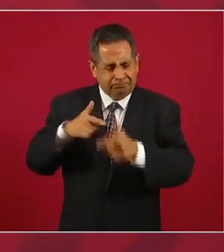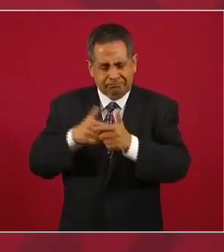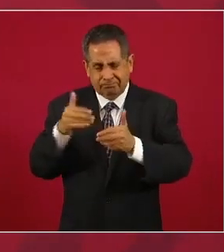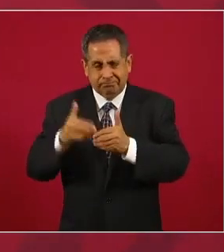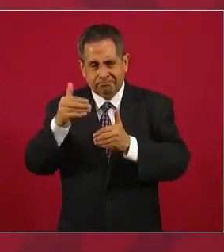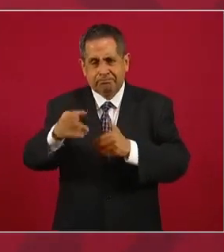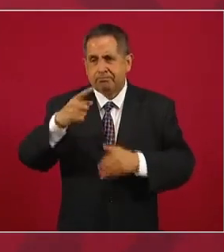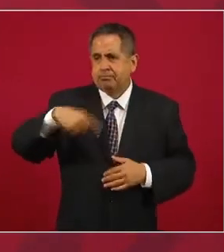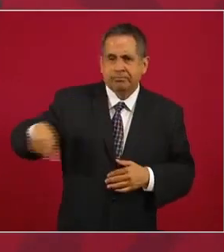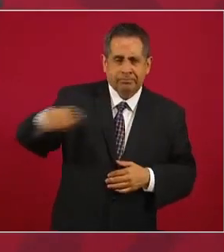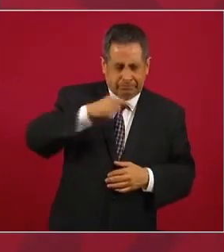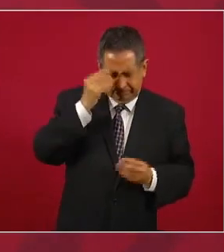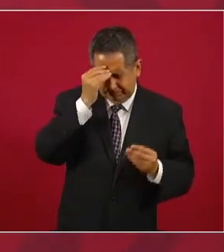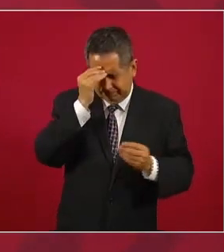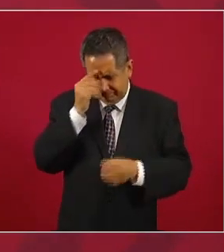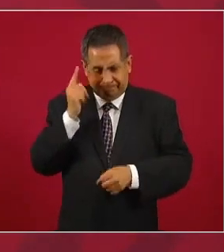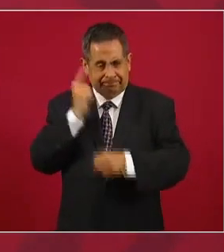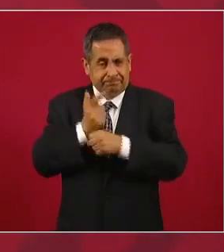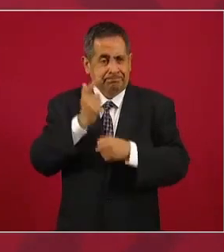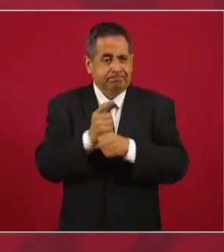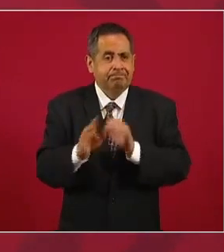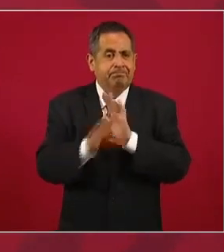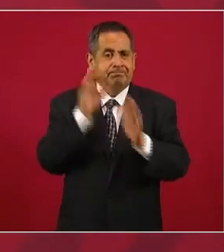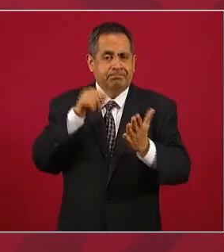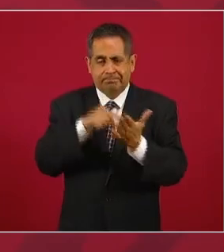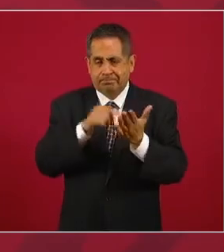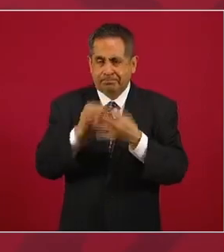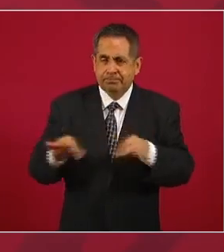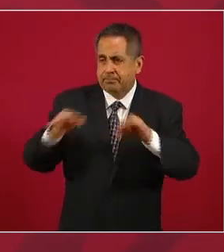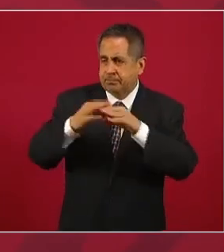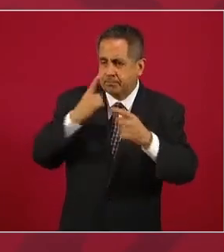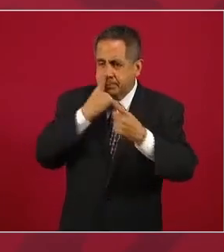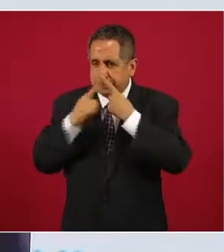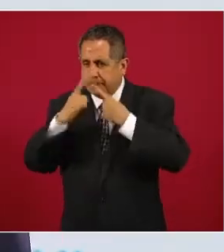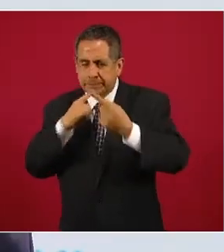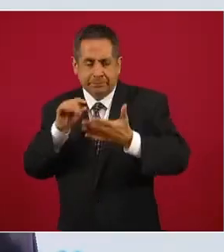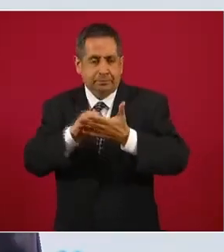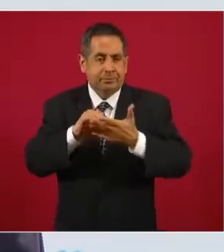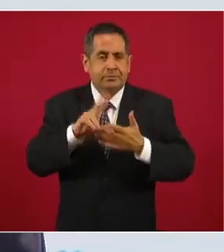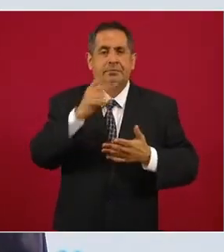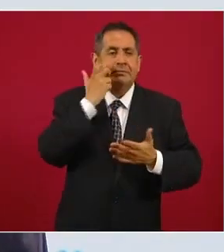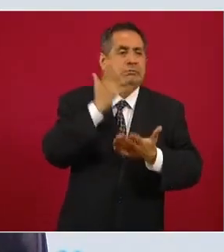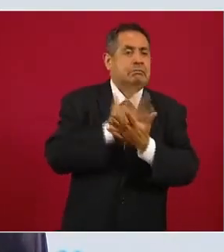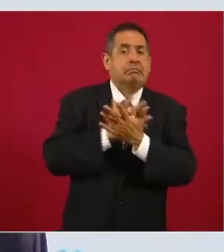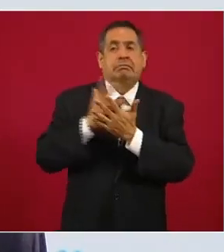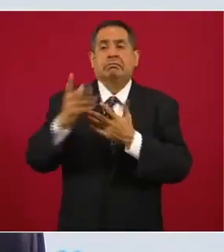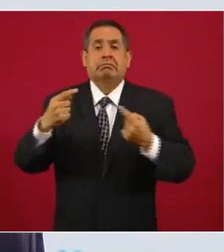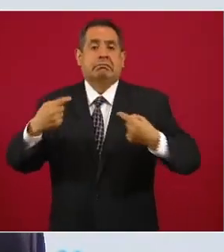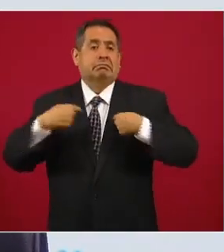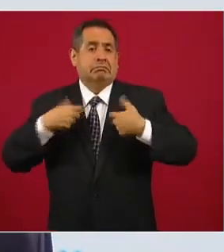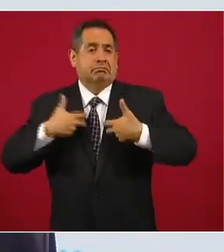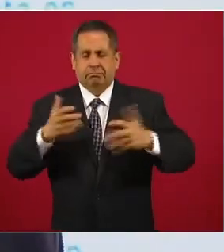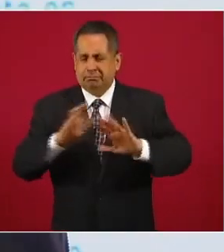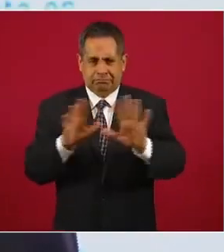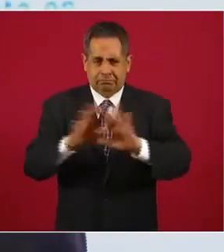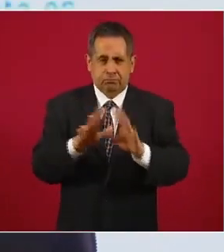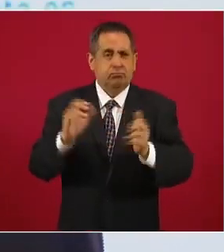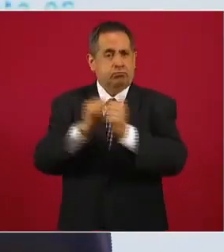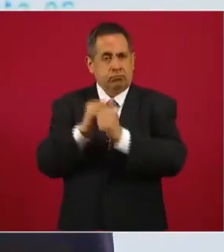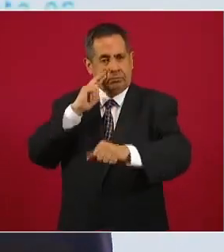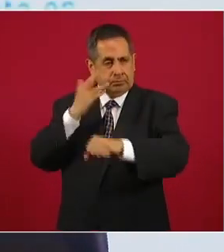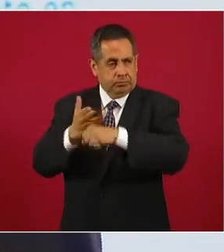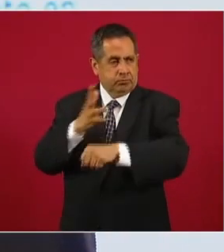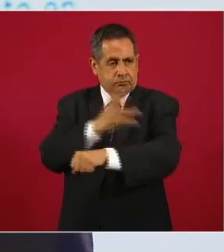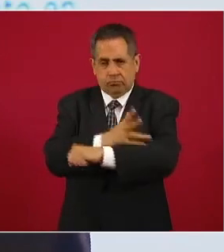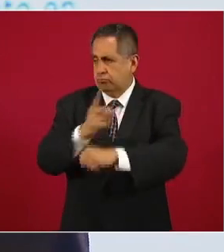el discernimiento de este punto sin estridencias, con